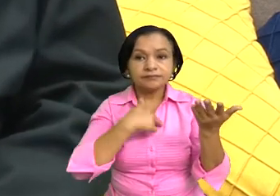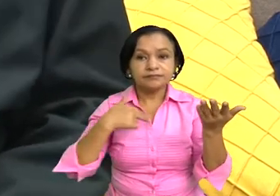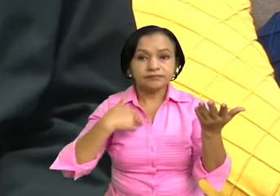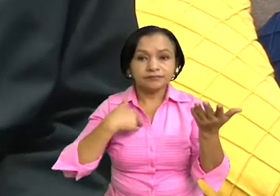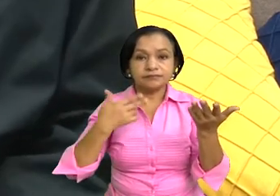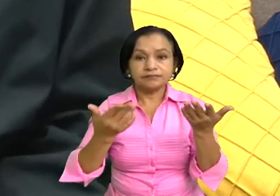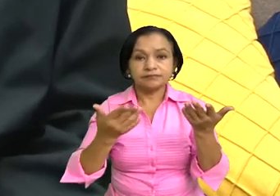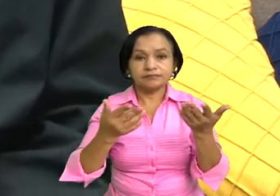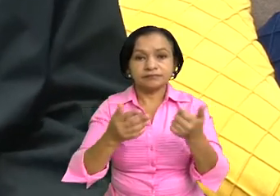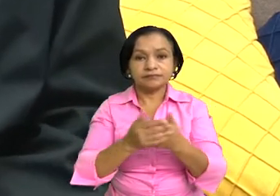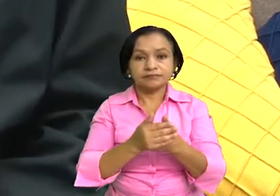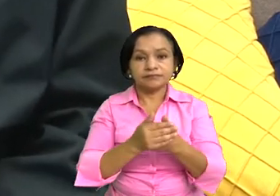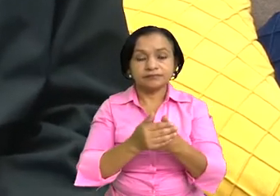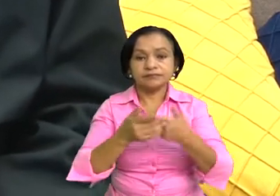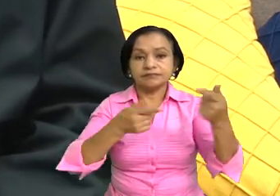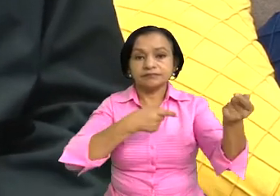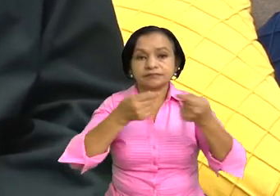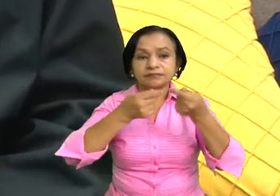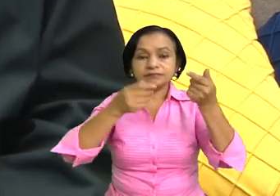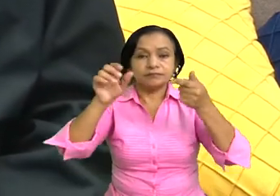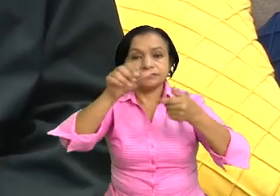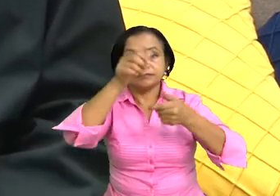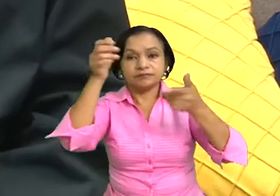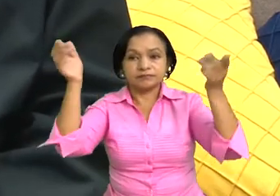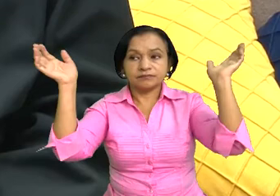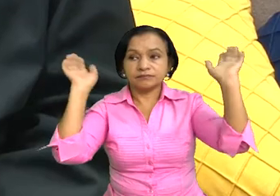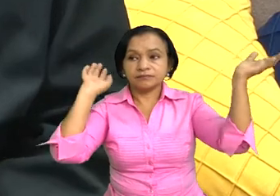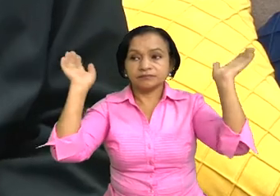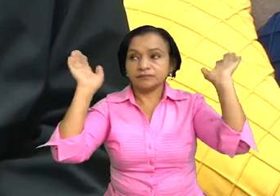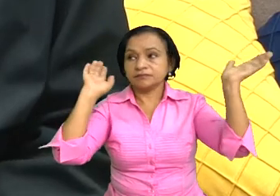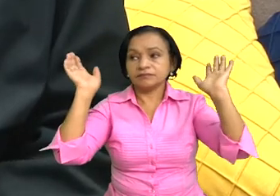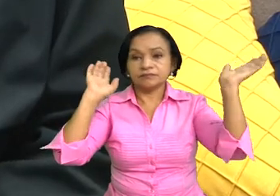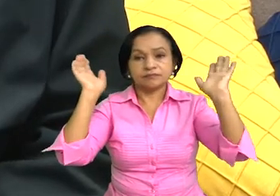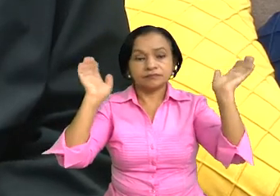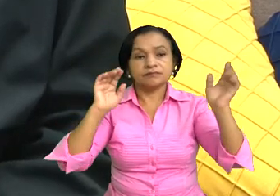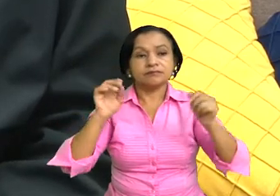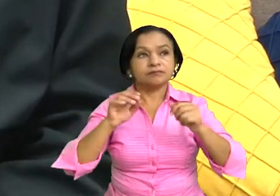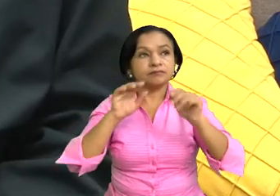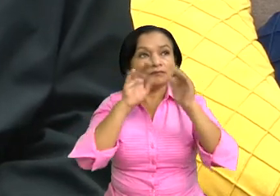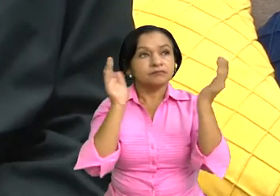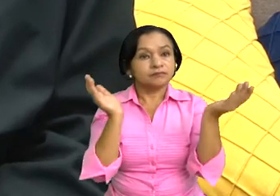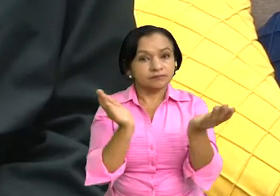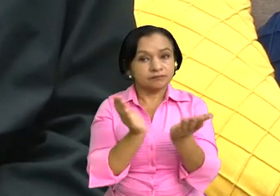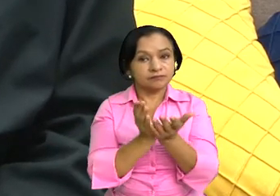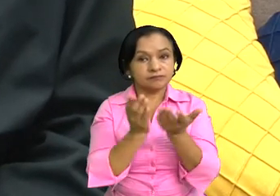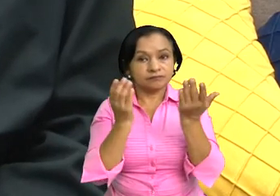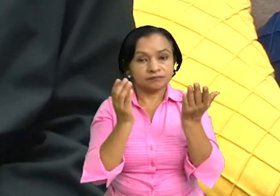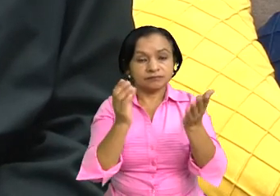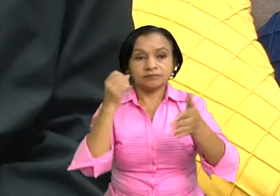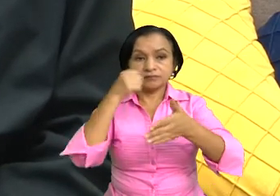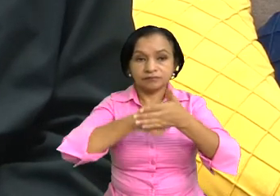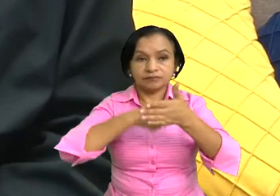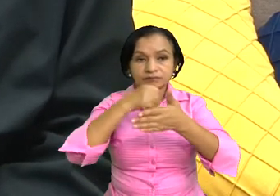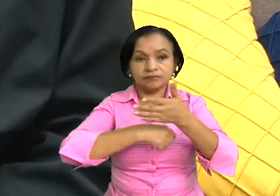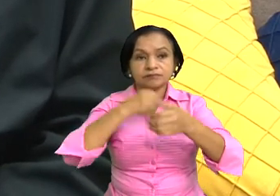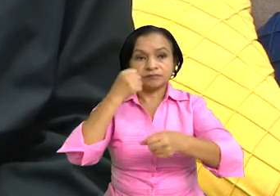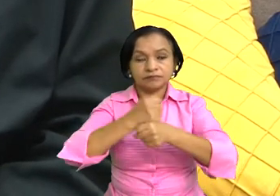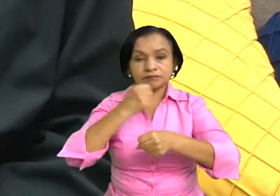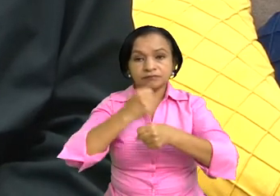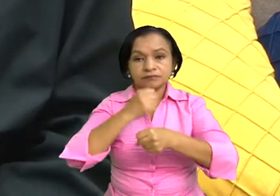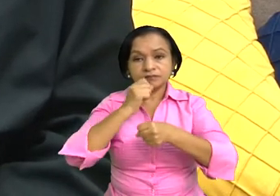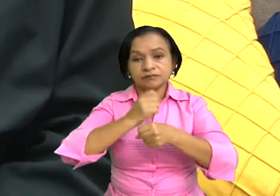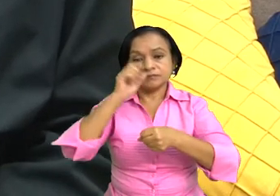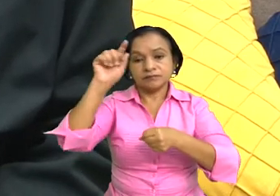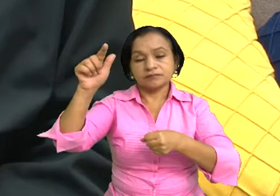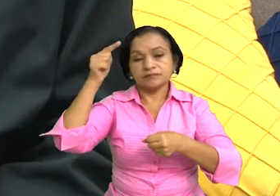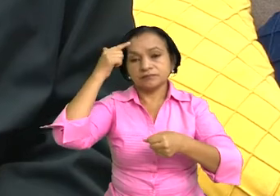caída, inclusive, de las exportaciones en todo el mundo. Claro. Pero es producto de un esfuerzo que nuestro gobierno